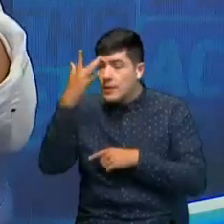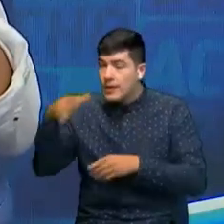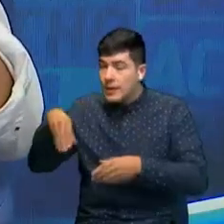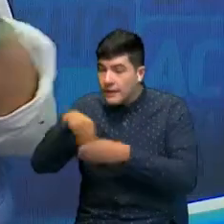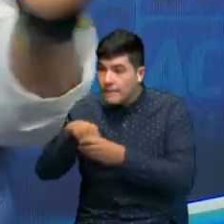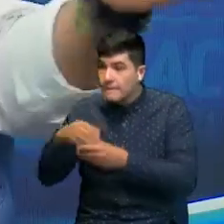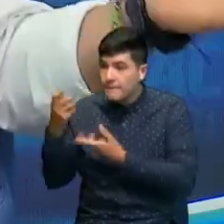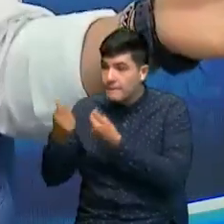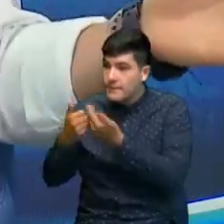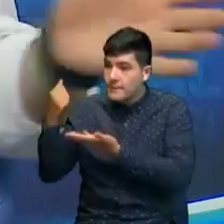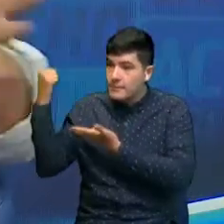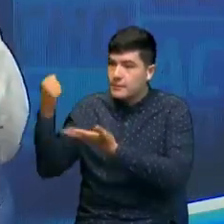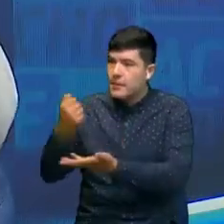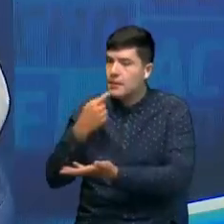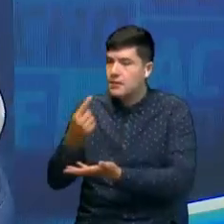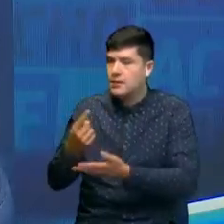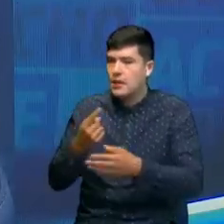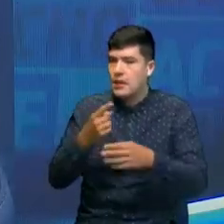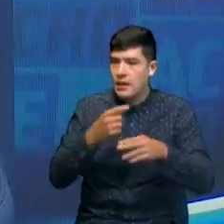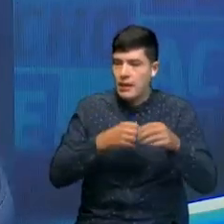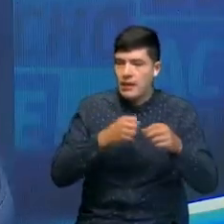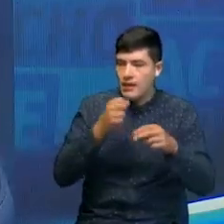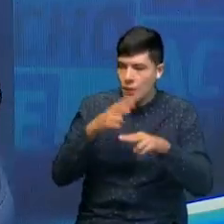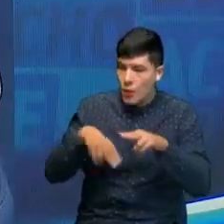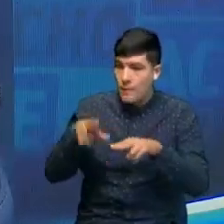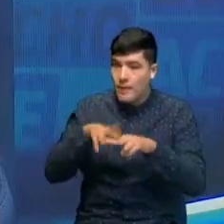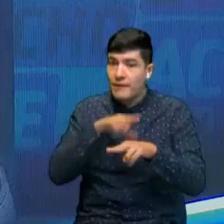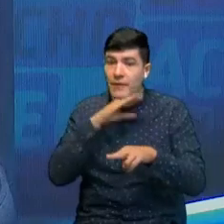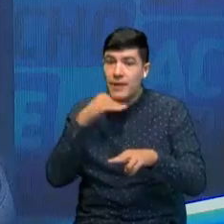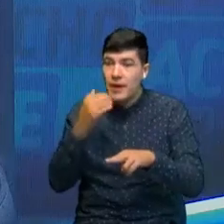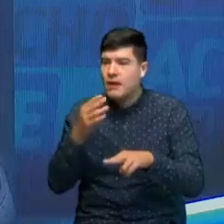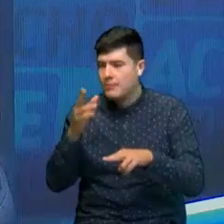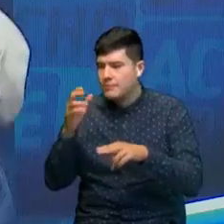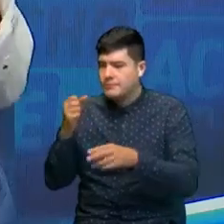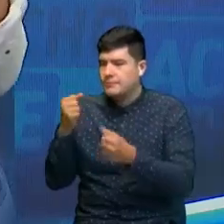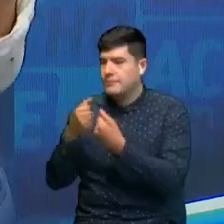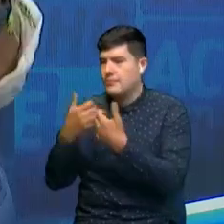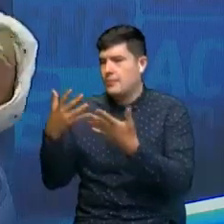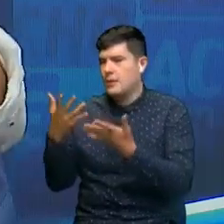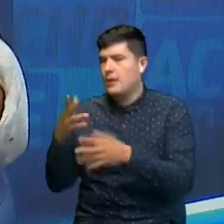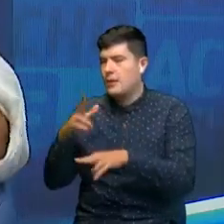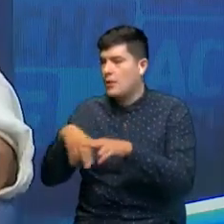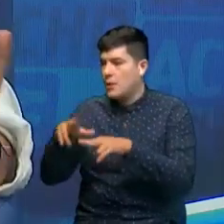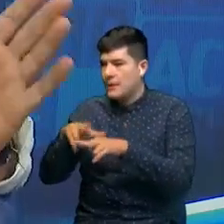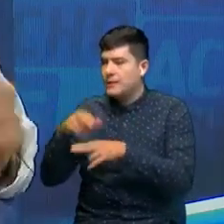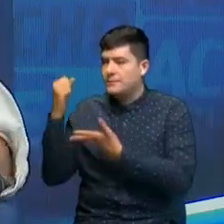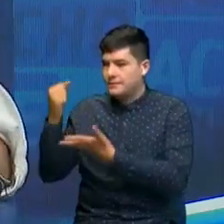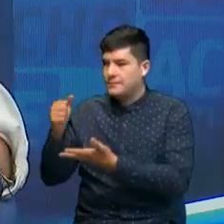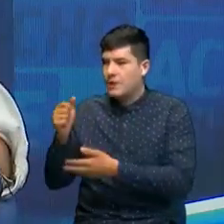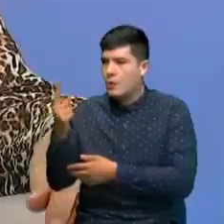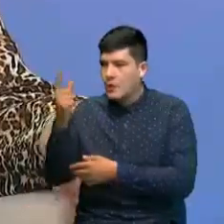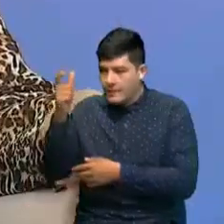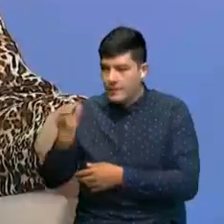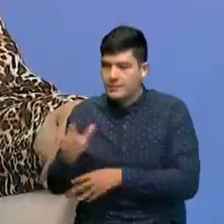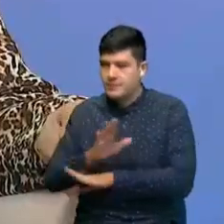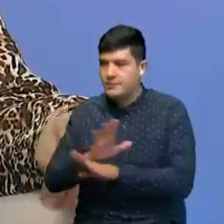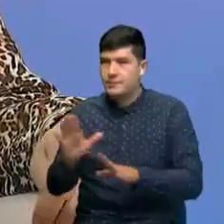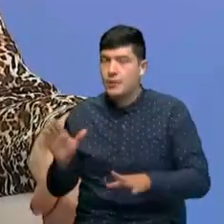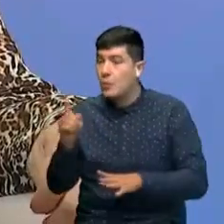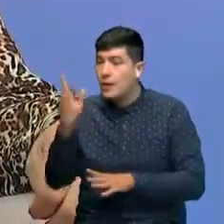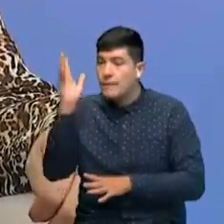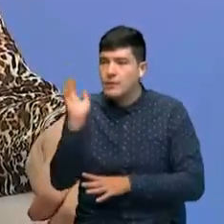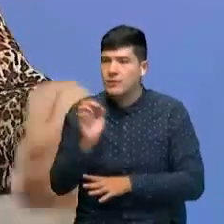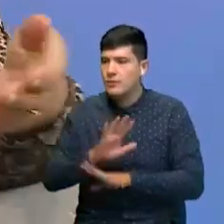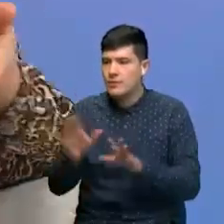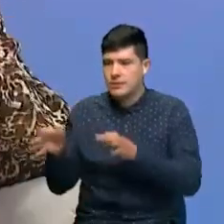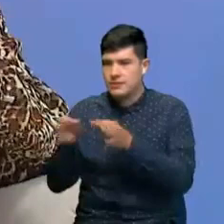la misma bolsa, ¿no? Cuando sean de común, son dentro de la misma bolsa. Y cuando son por ARL, pues es la ARL la que saca el dinero para cubrir eso. Yo de una vez le